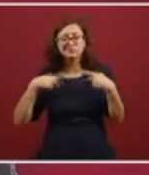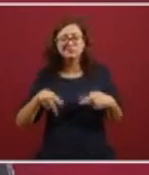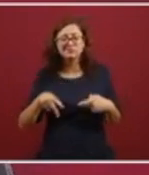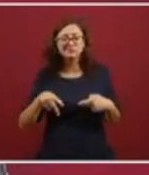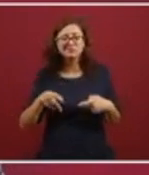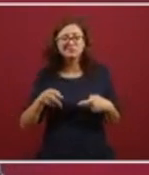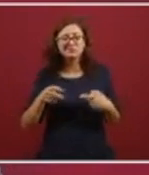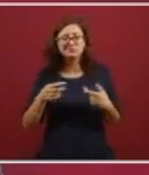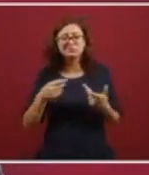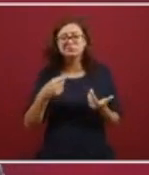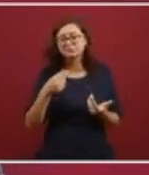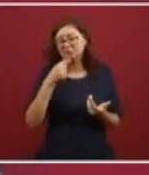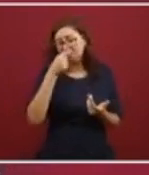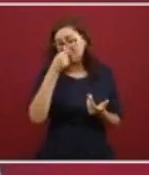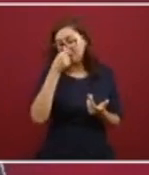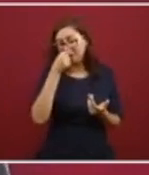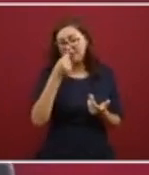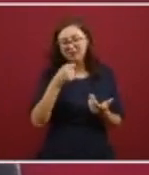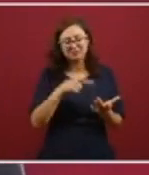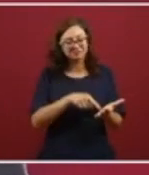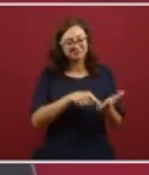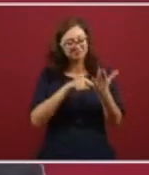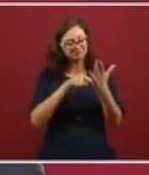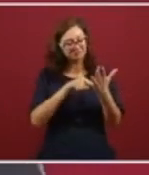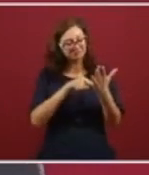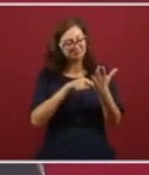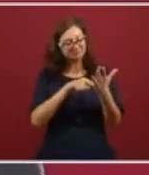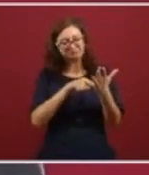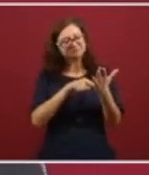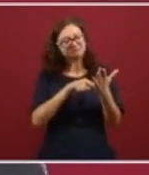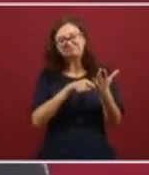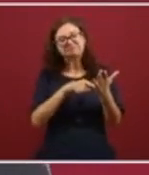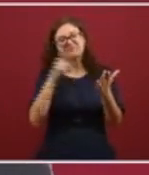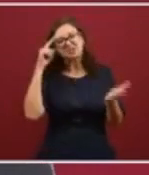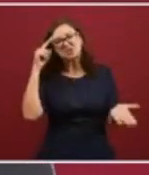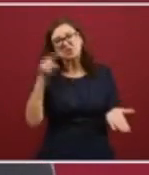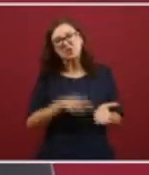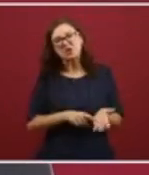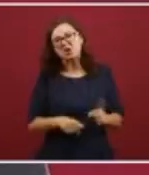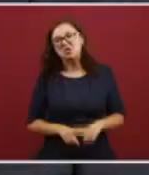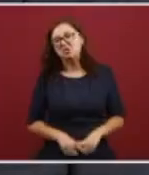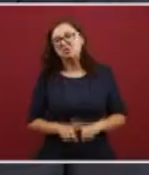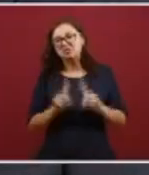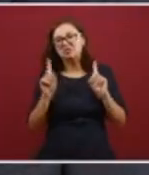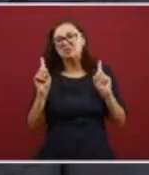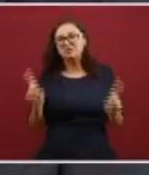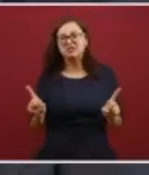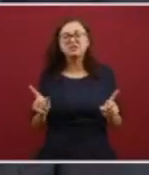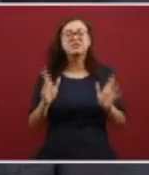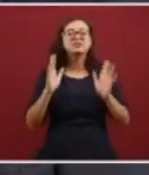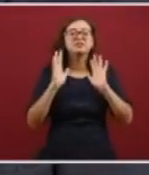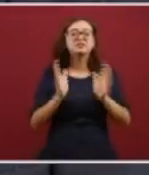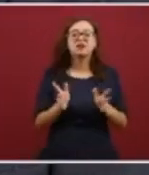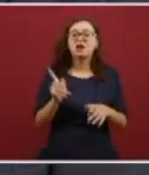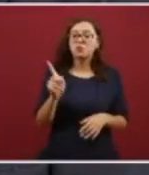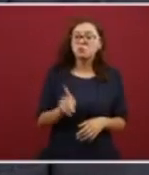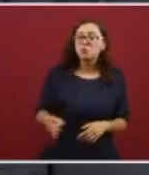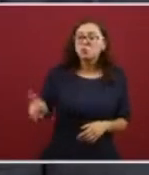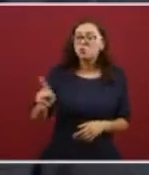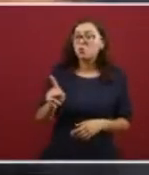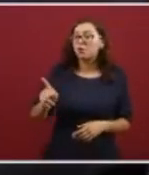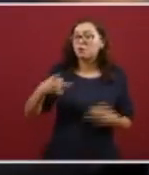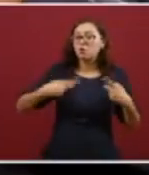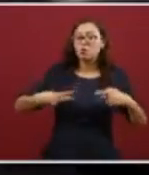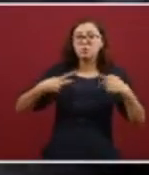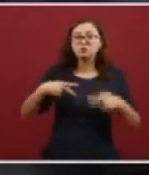una forma de pensar distinta. Hubo un cambio de mentalidad, hubo